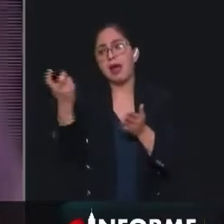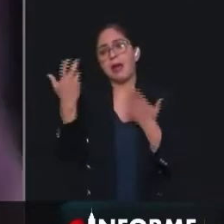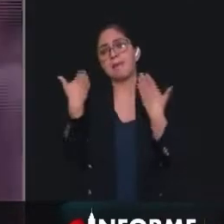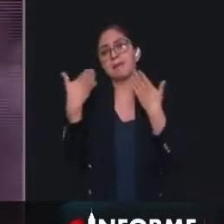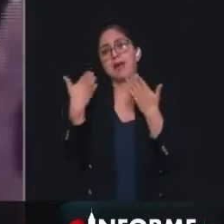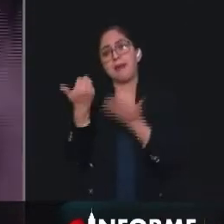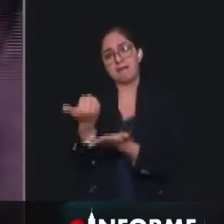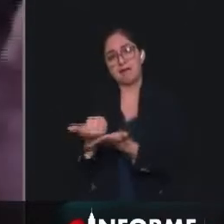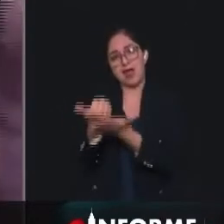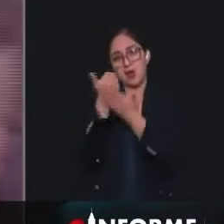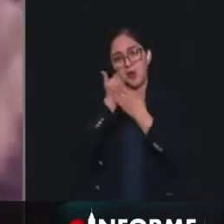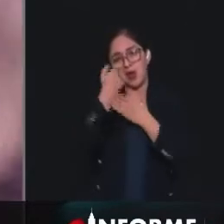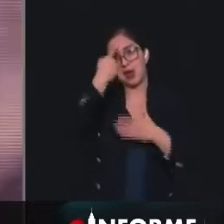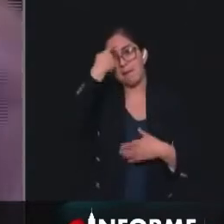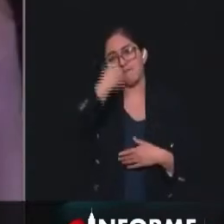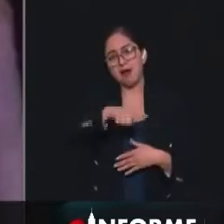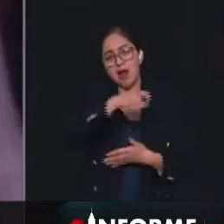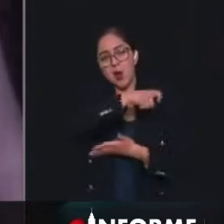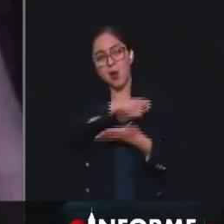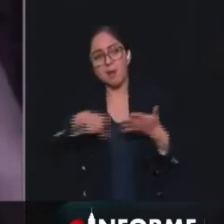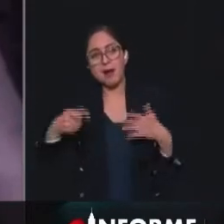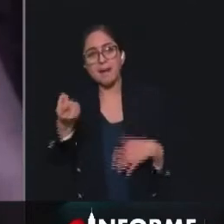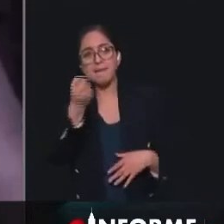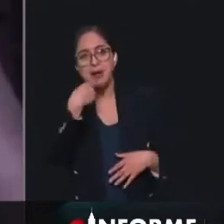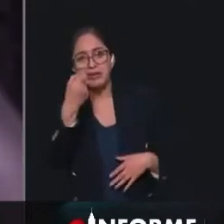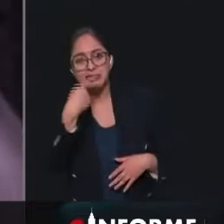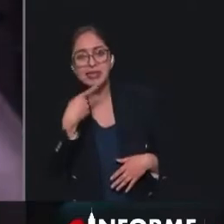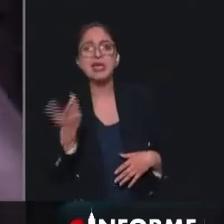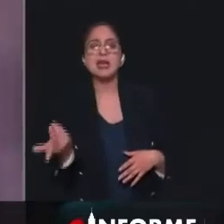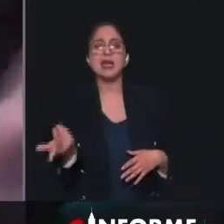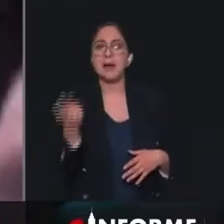tal vez no marque una diferencia sustancial en su